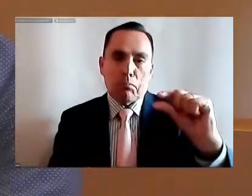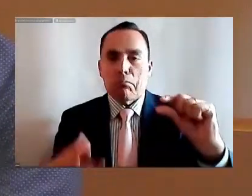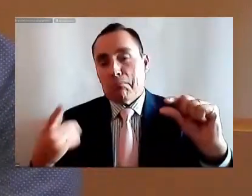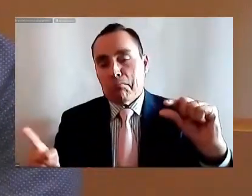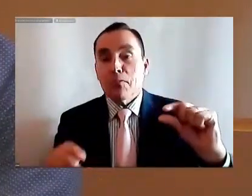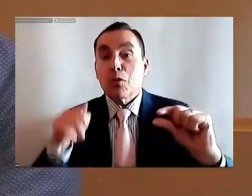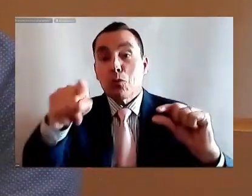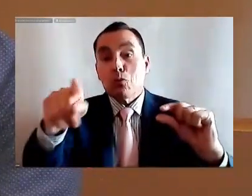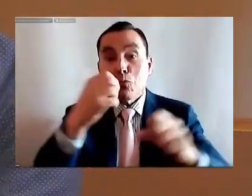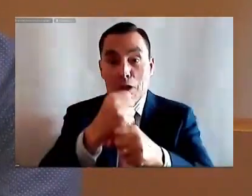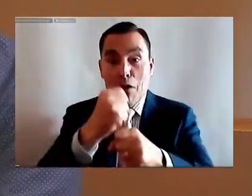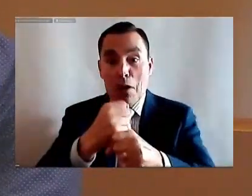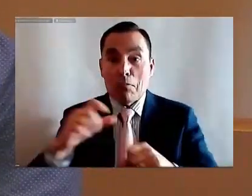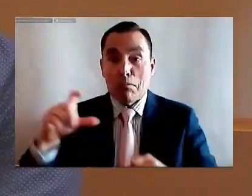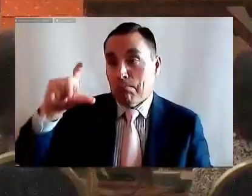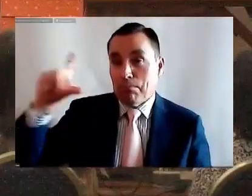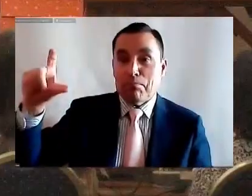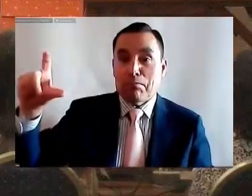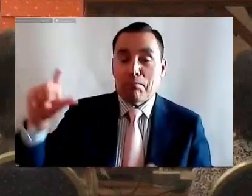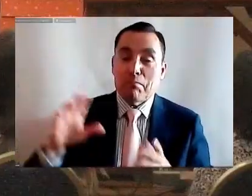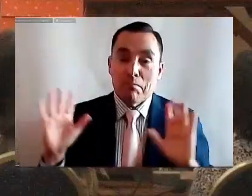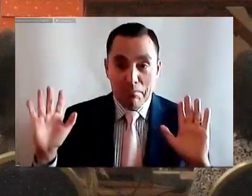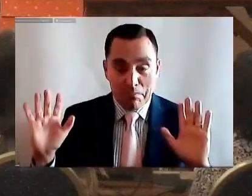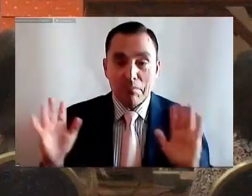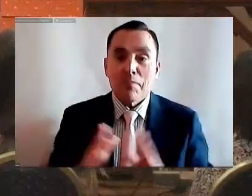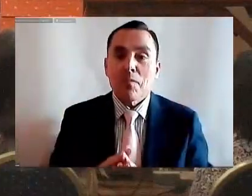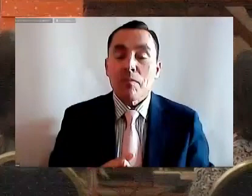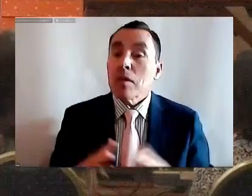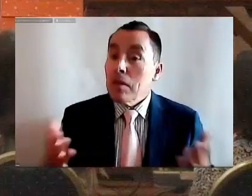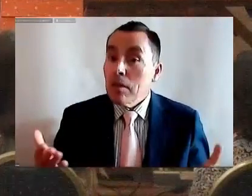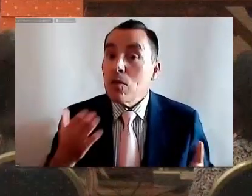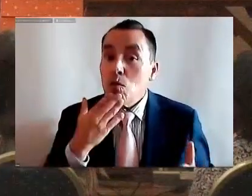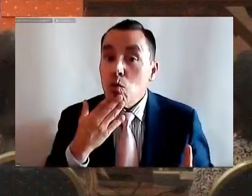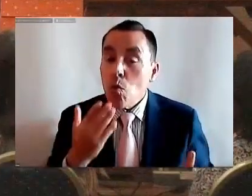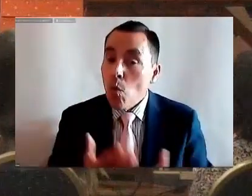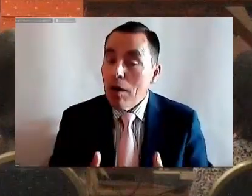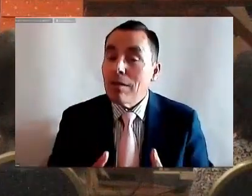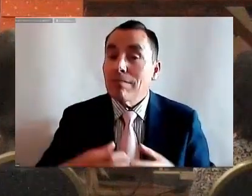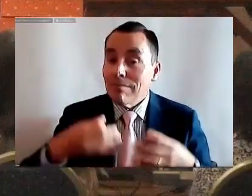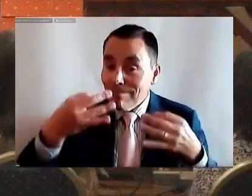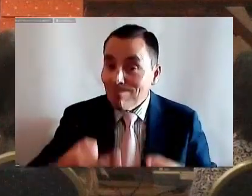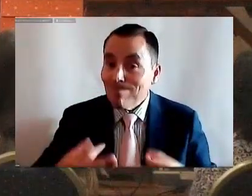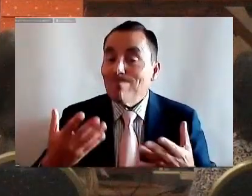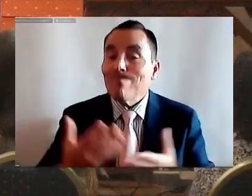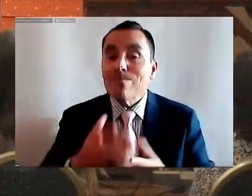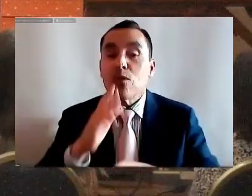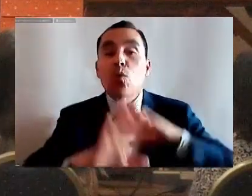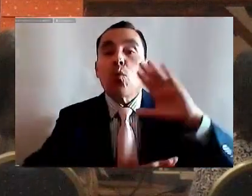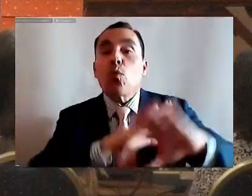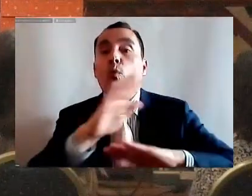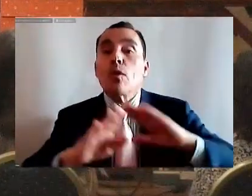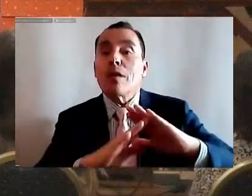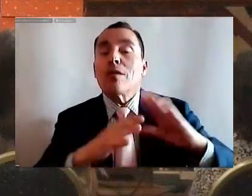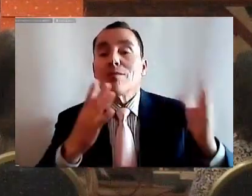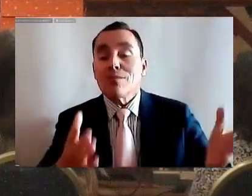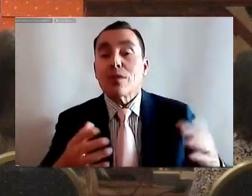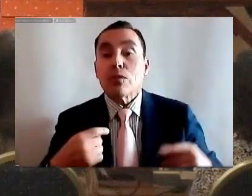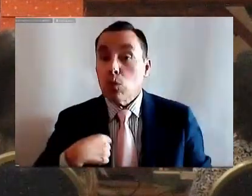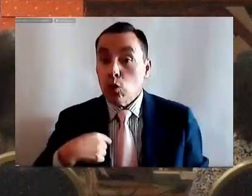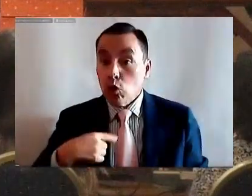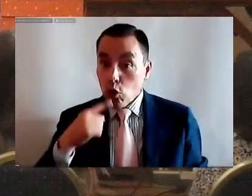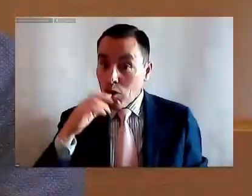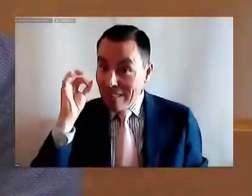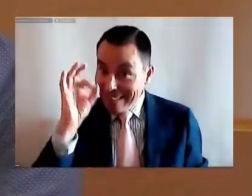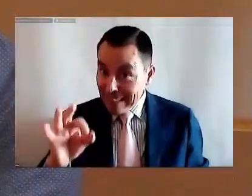no sea tan clave. Y entonces puede que con el trabajo cuidado pase igual. Con eso no quiero decir que no pueda haber